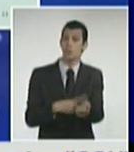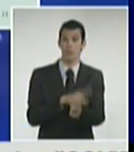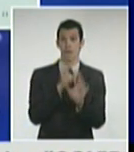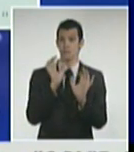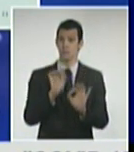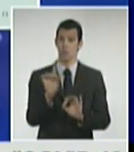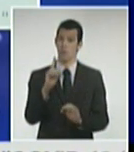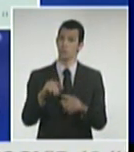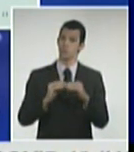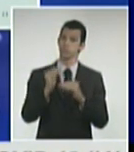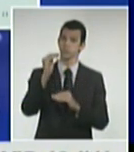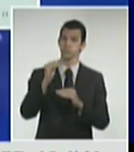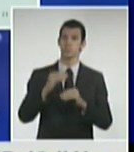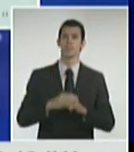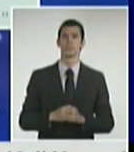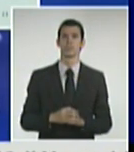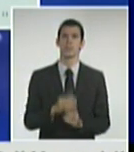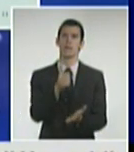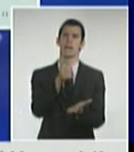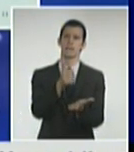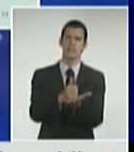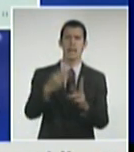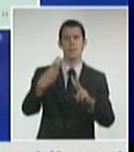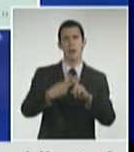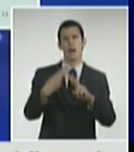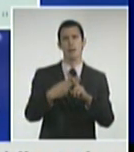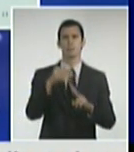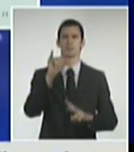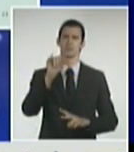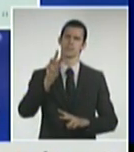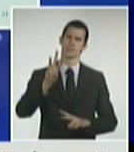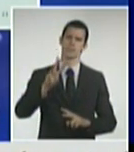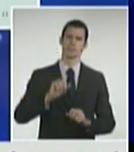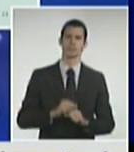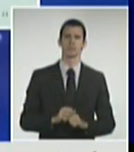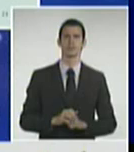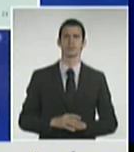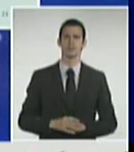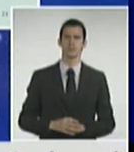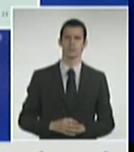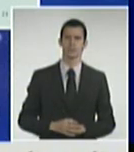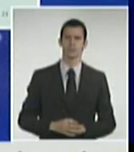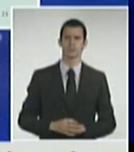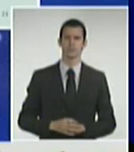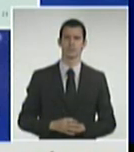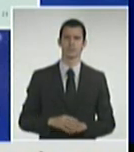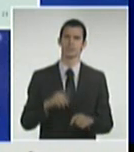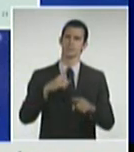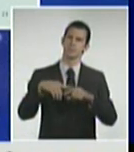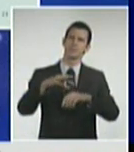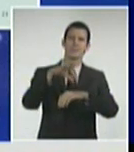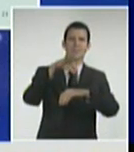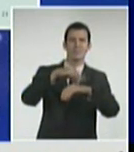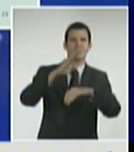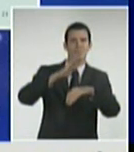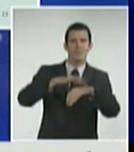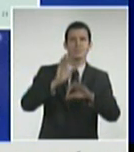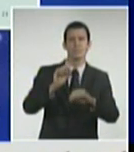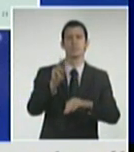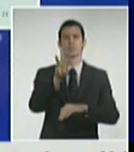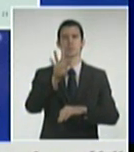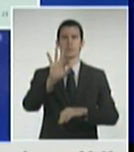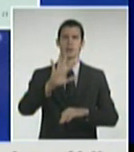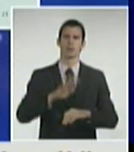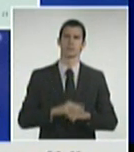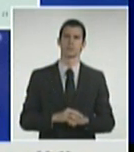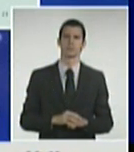67 y Río Cauto con 34. Pero se diagnostican también en Buey Arriba 12, Iguaní 7, Yara